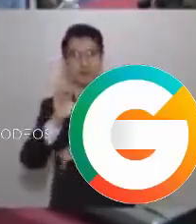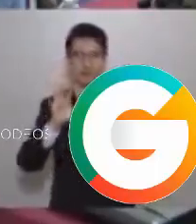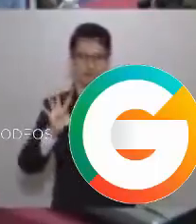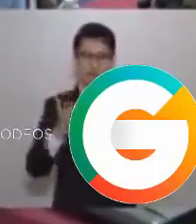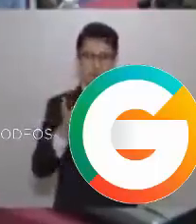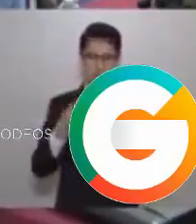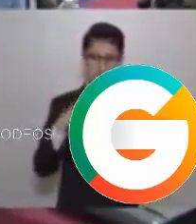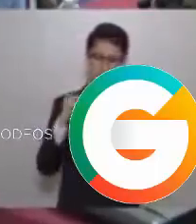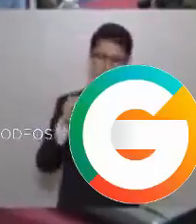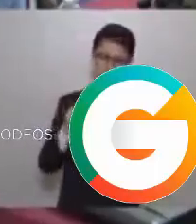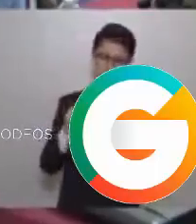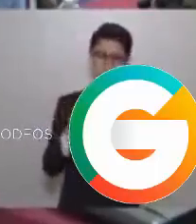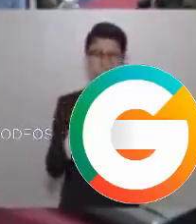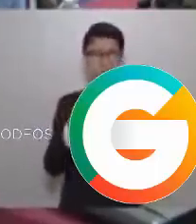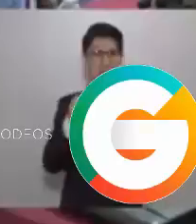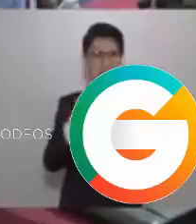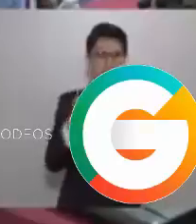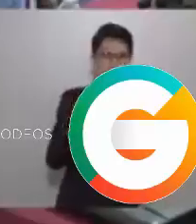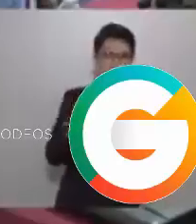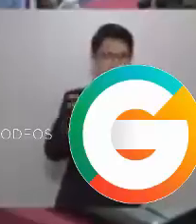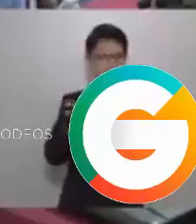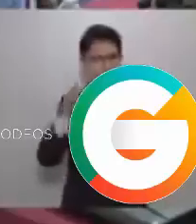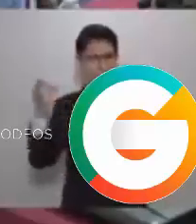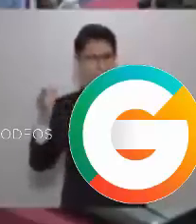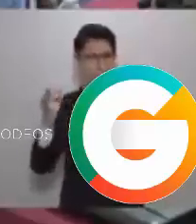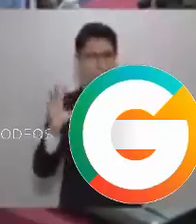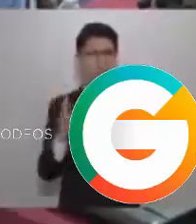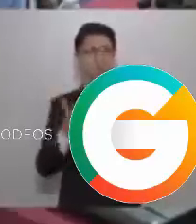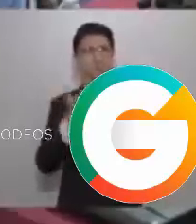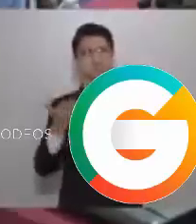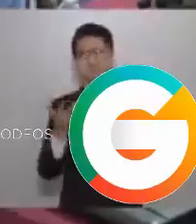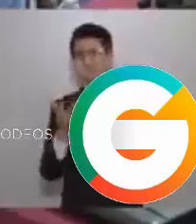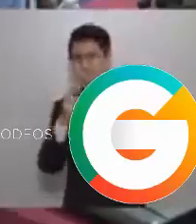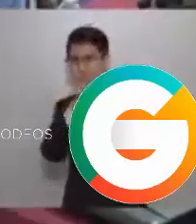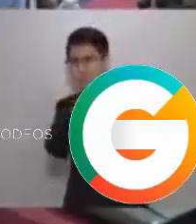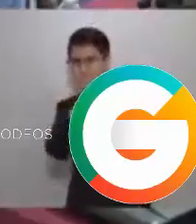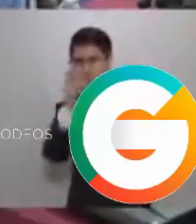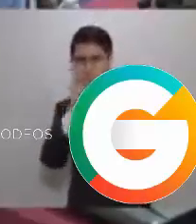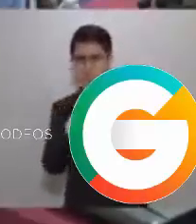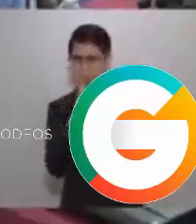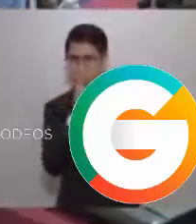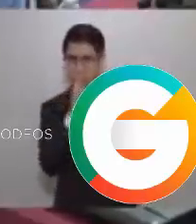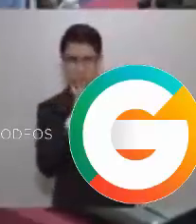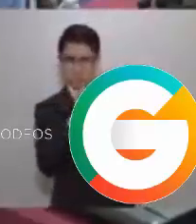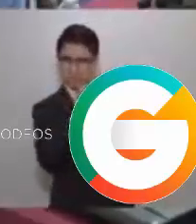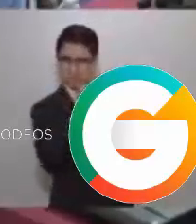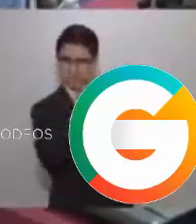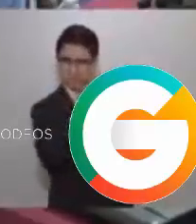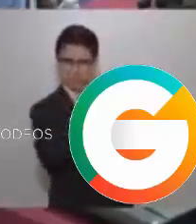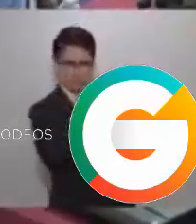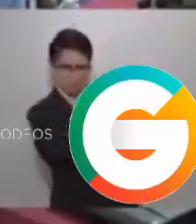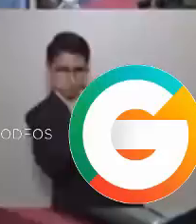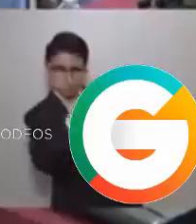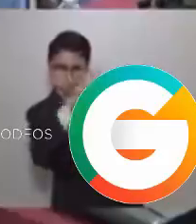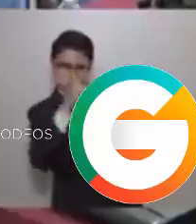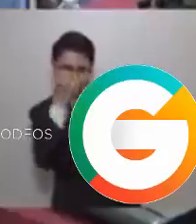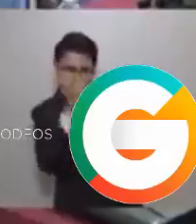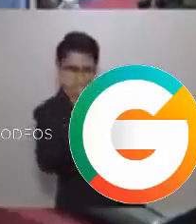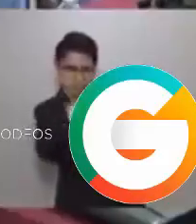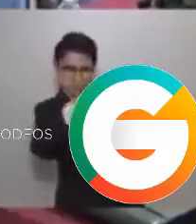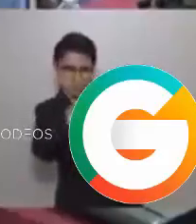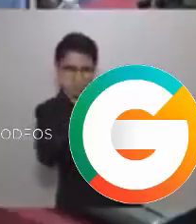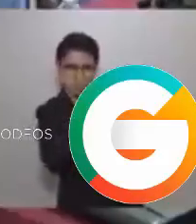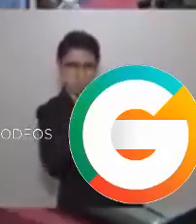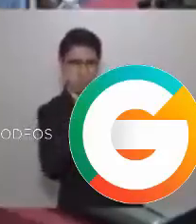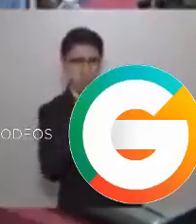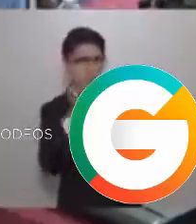la segunda, pues, ¿cuál es la evaluación de la situación de seguridad en el estado tras este reciente enfrentamiento? Y si